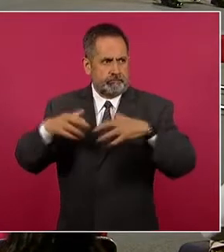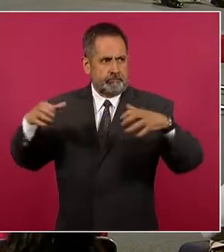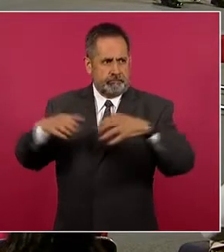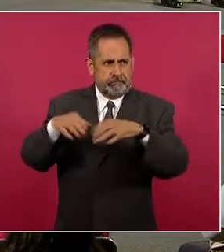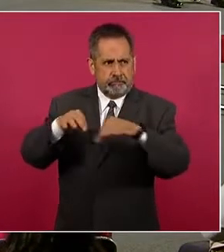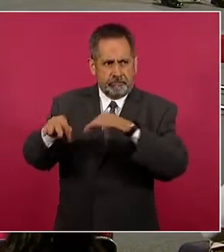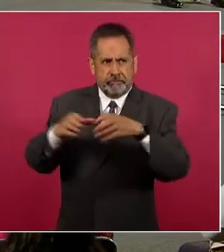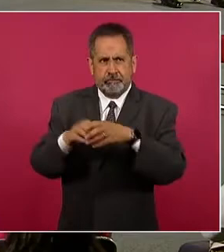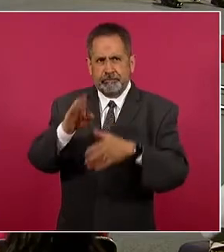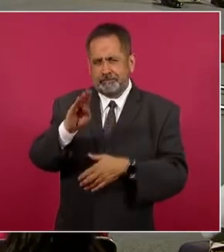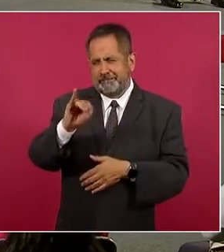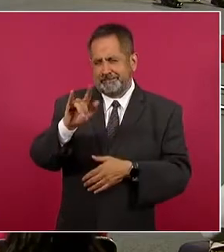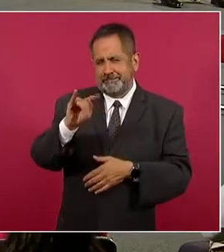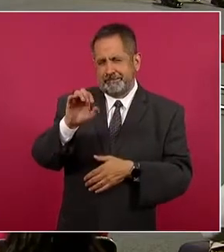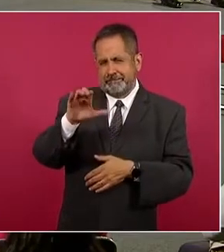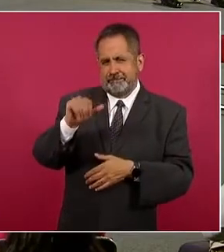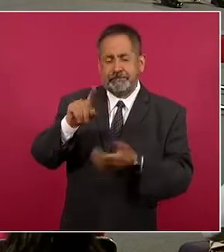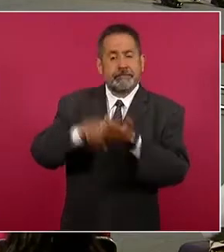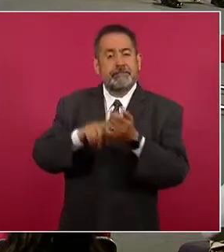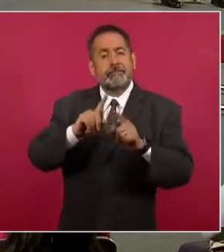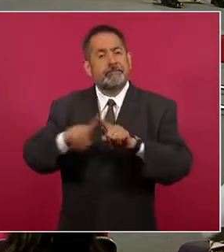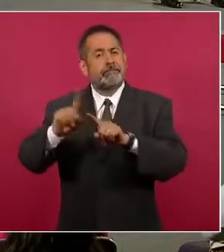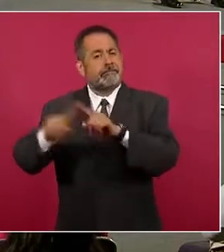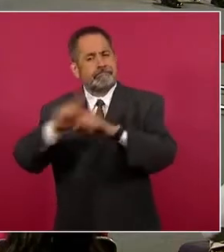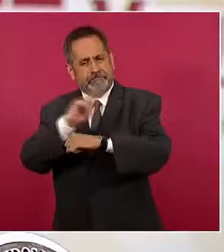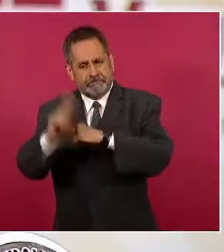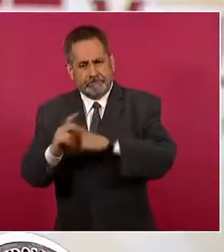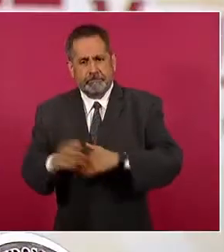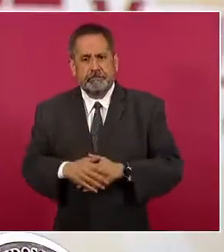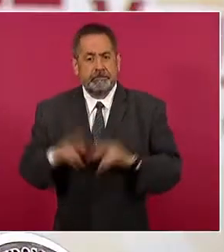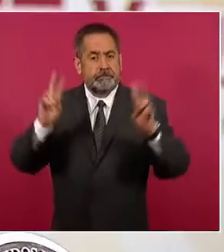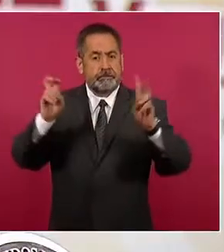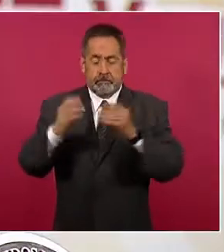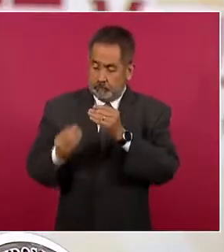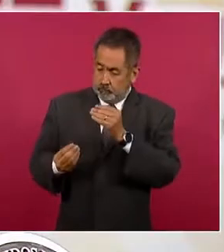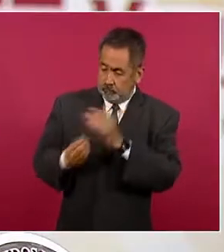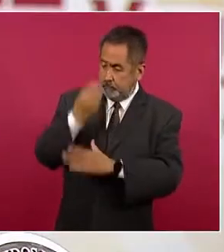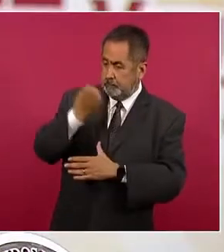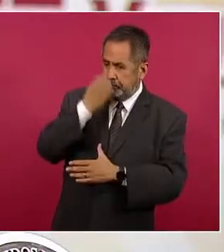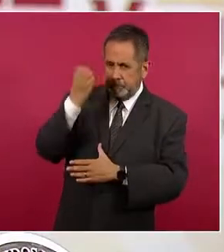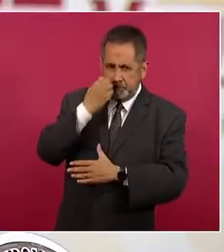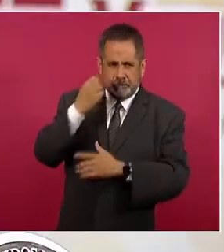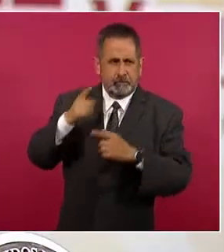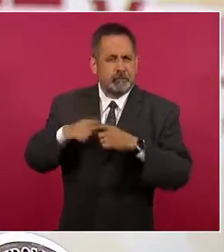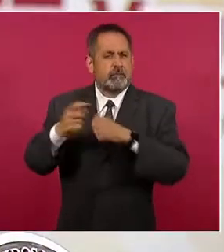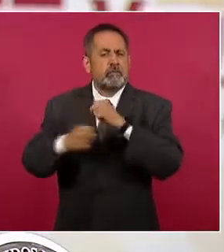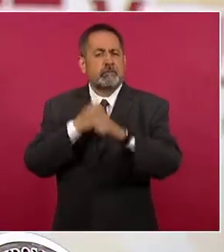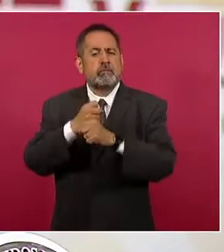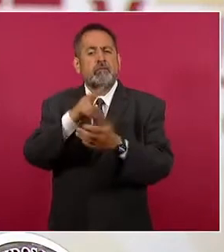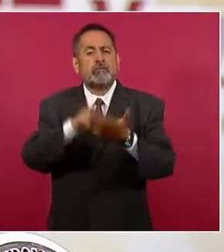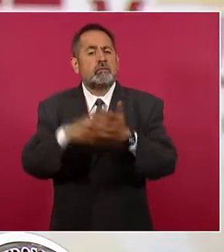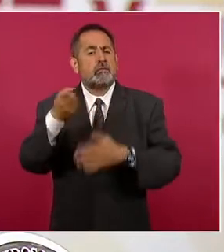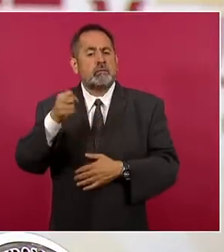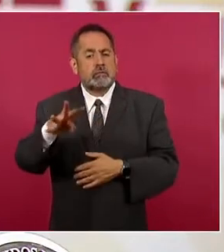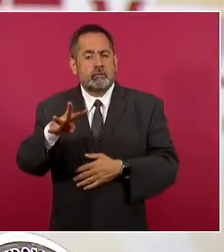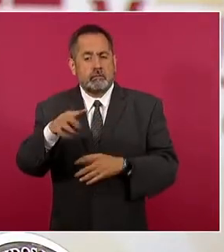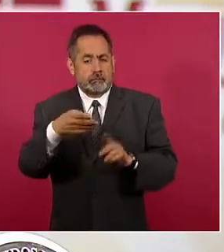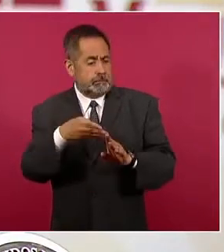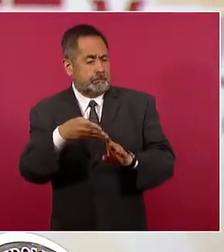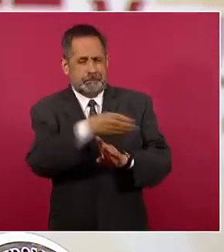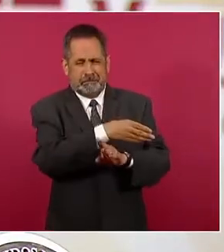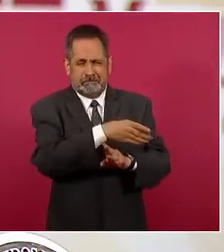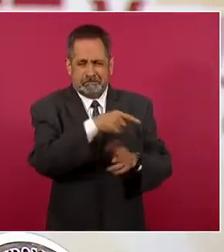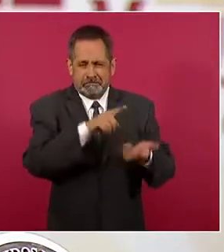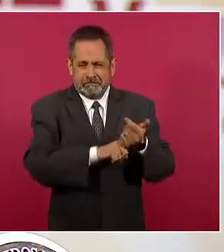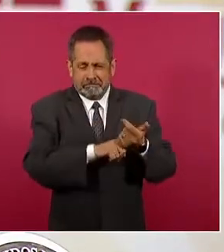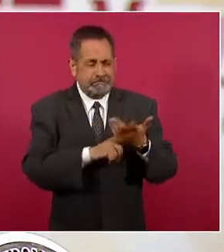y promotores de lectura de todo el país. La nueva escuela mexicana y la reforma educativa del año 2019 no solo